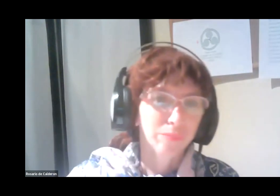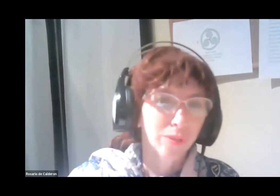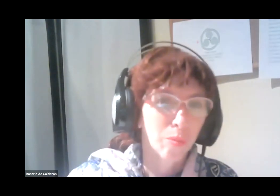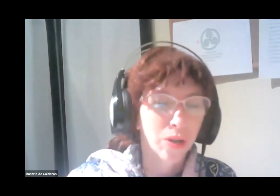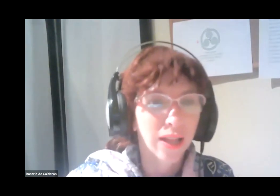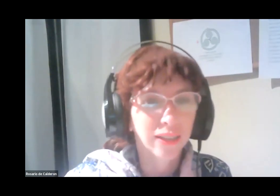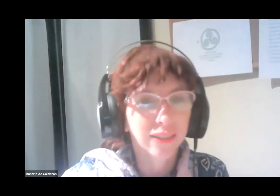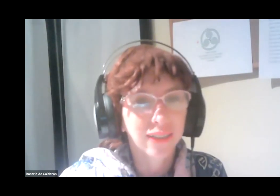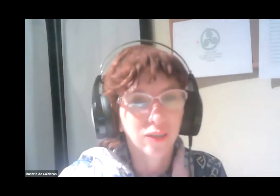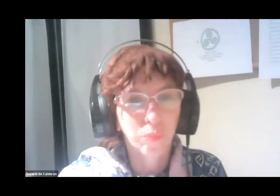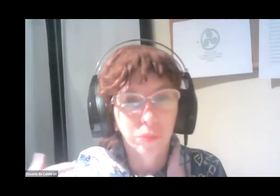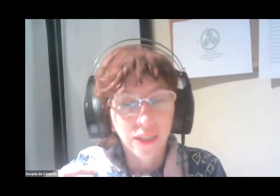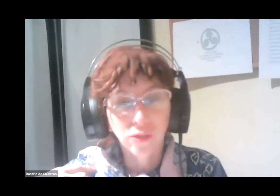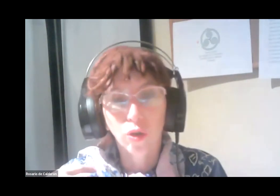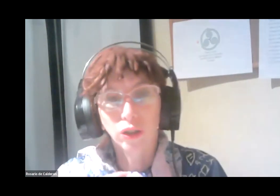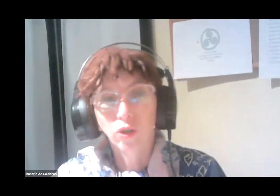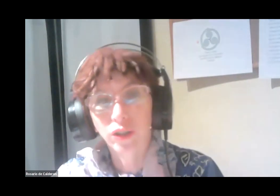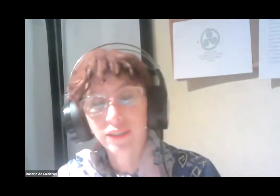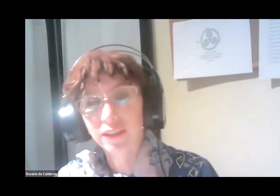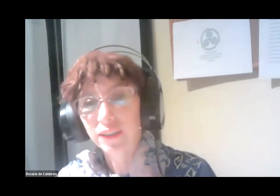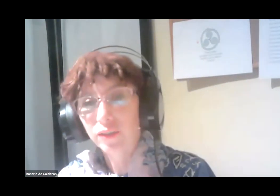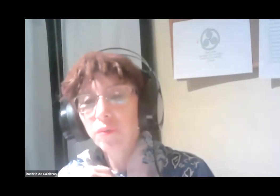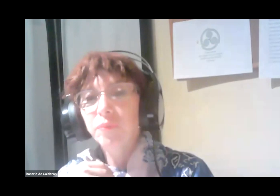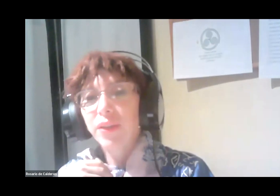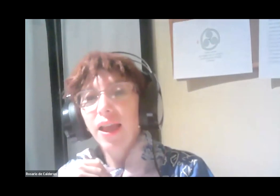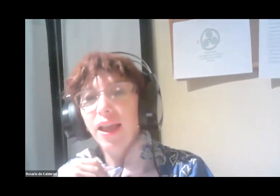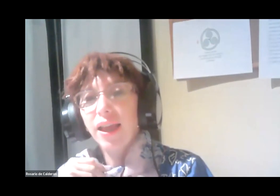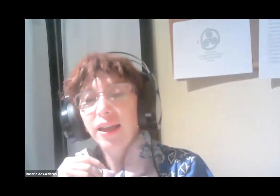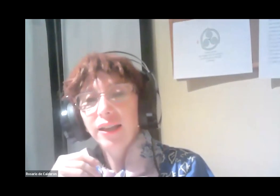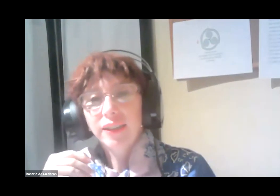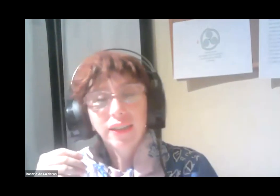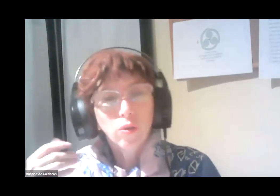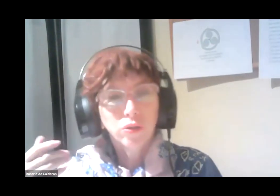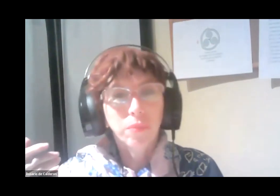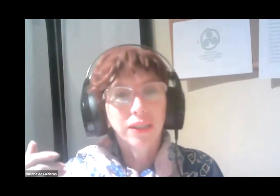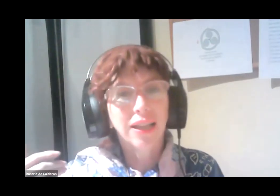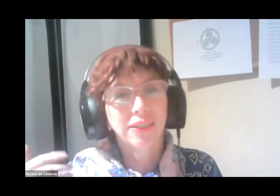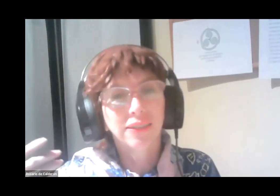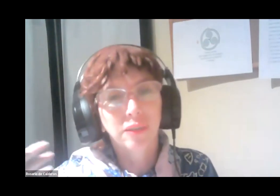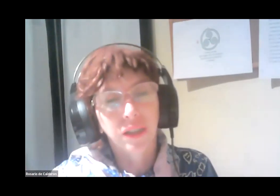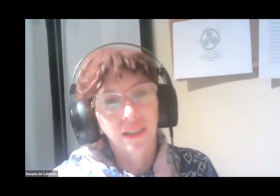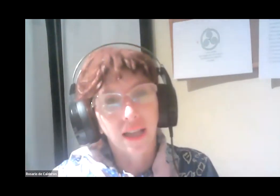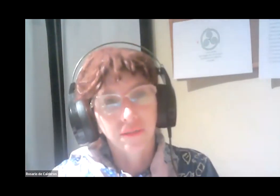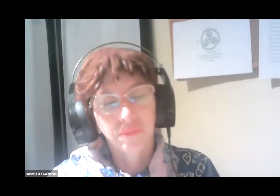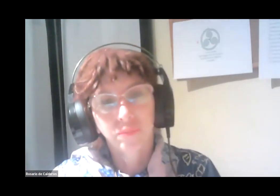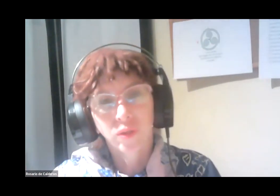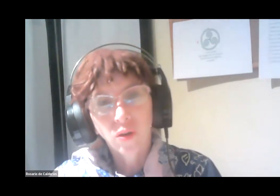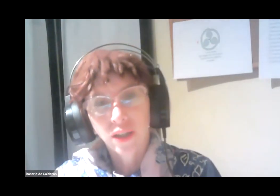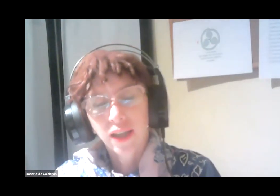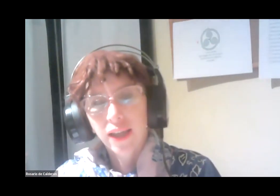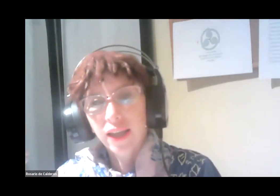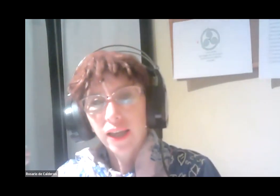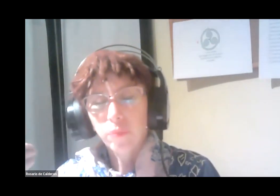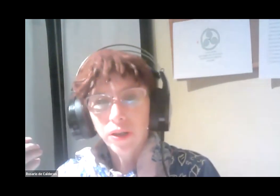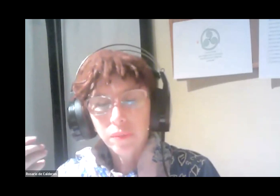como nadie dice yo pienso lo que yo he sentido sería justamente la sensibilidad no